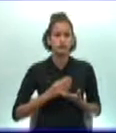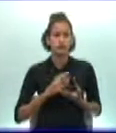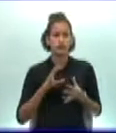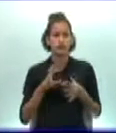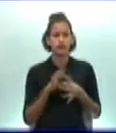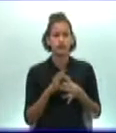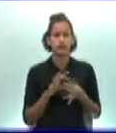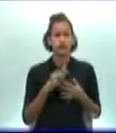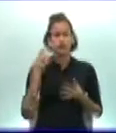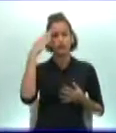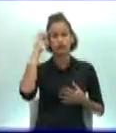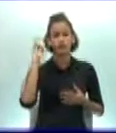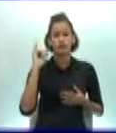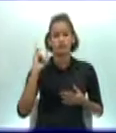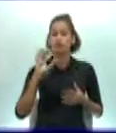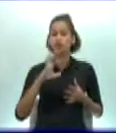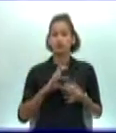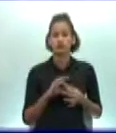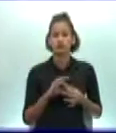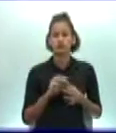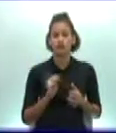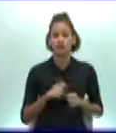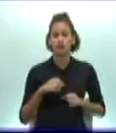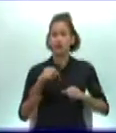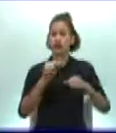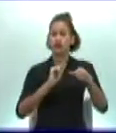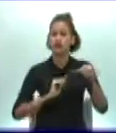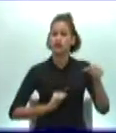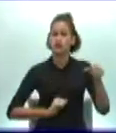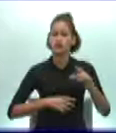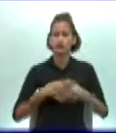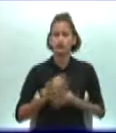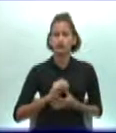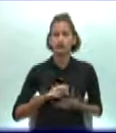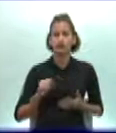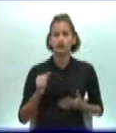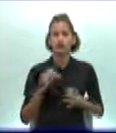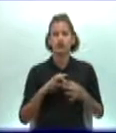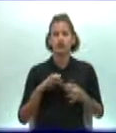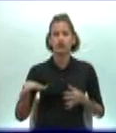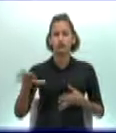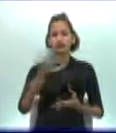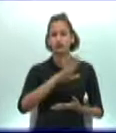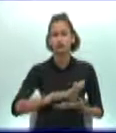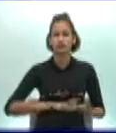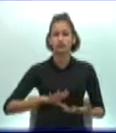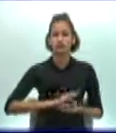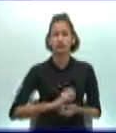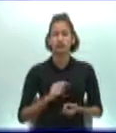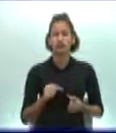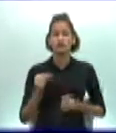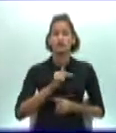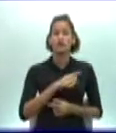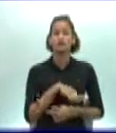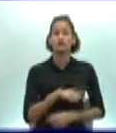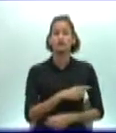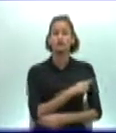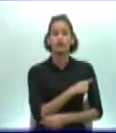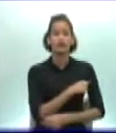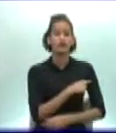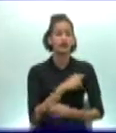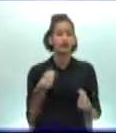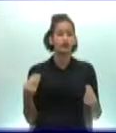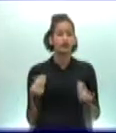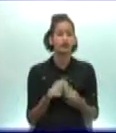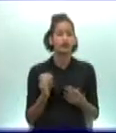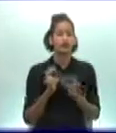grado, el atlas geográfico correspondiente al nivel primario y de conjunto con sus familiares puedan describir